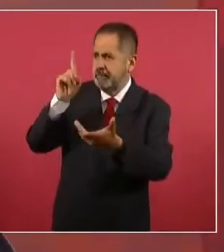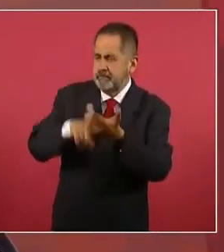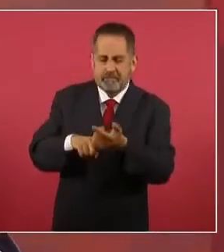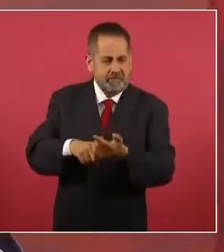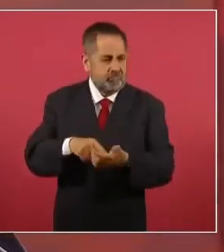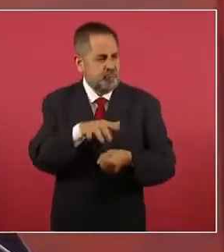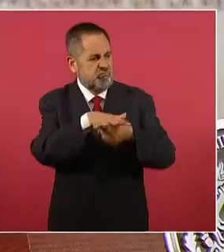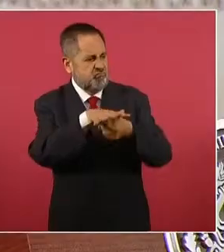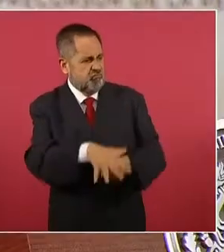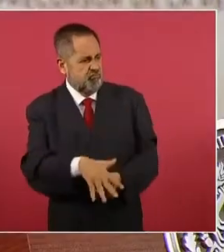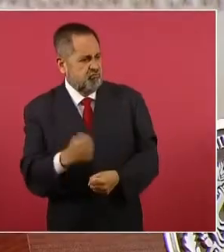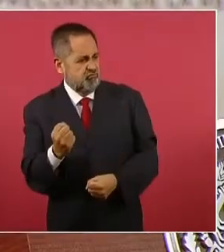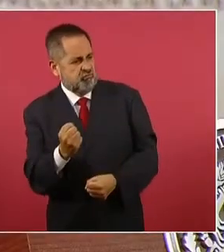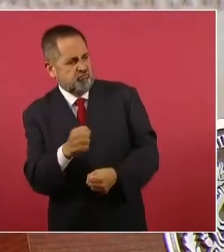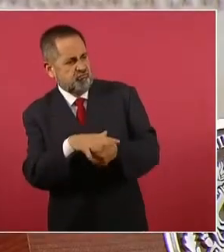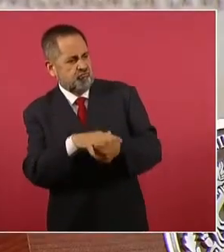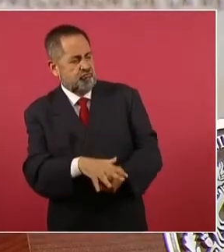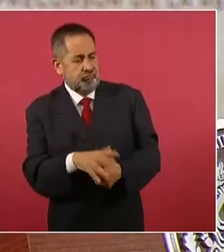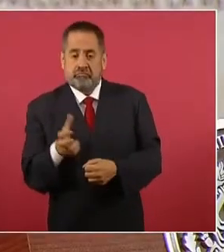fuerza.